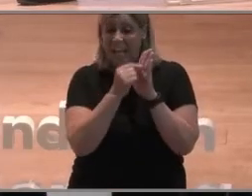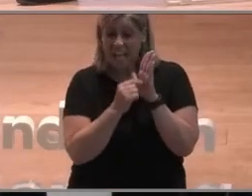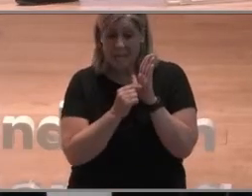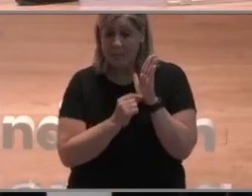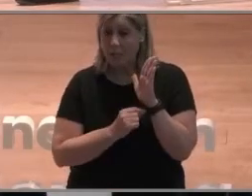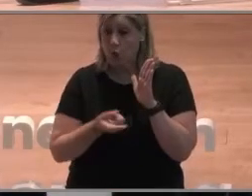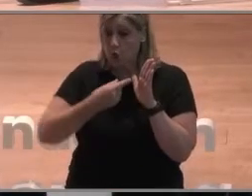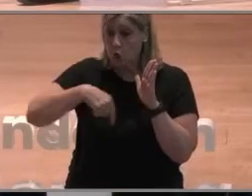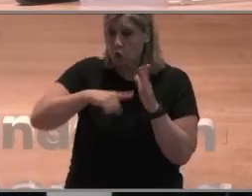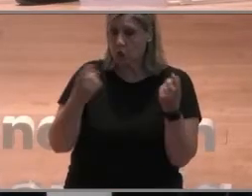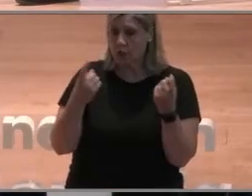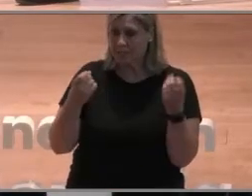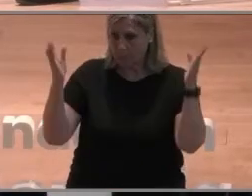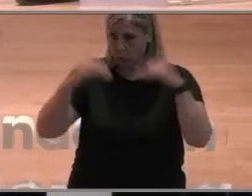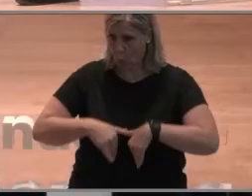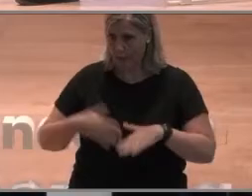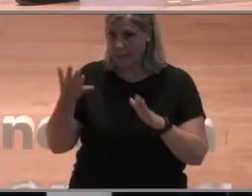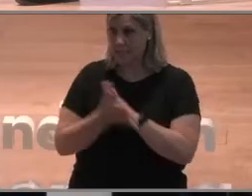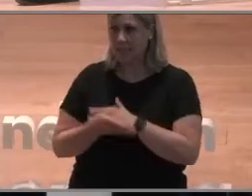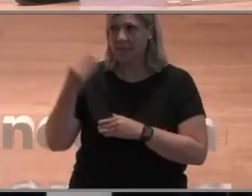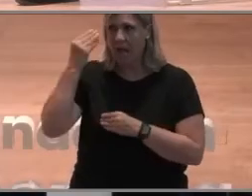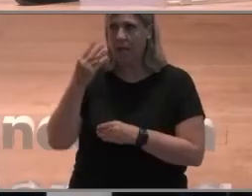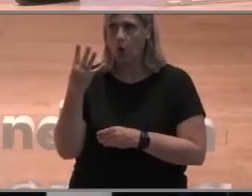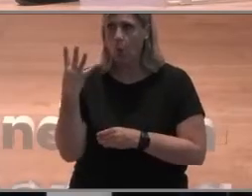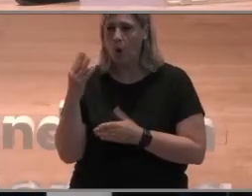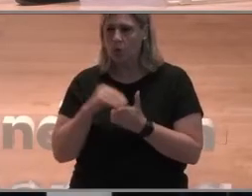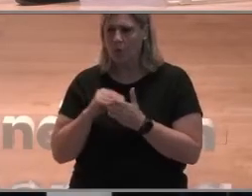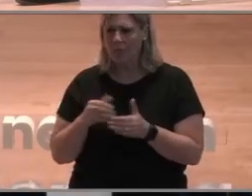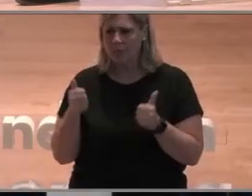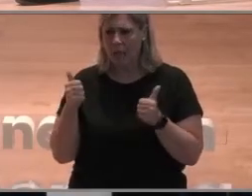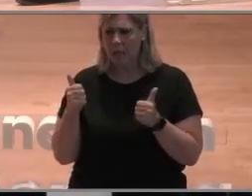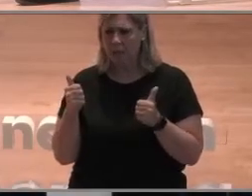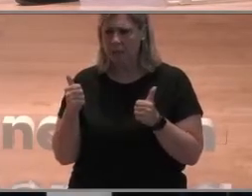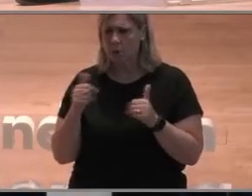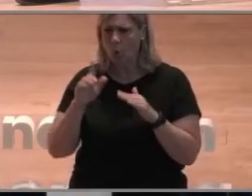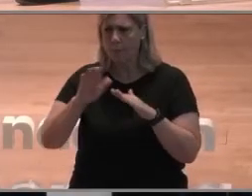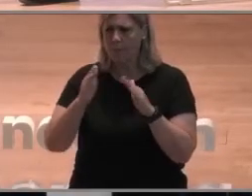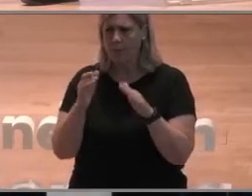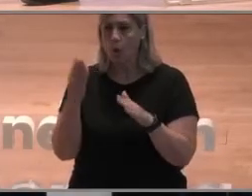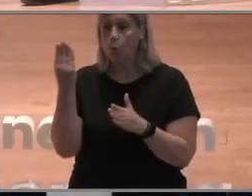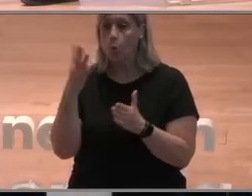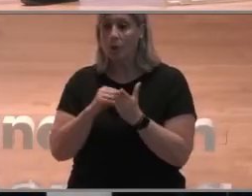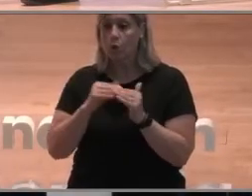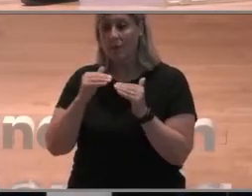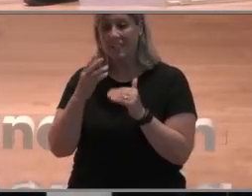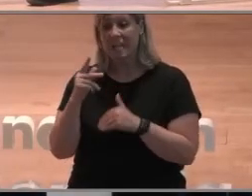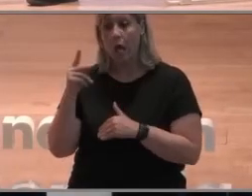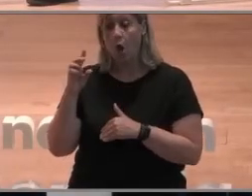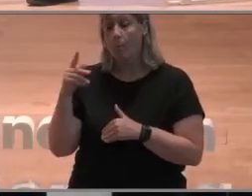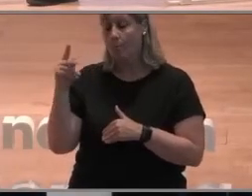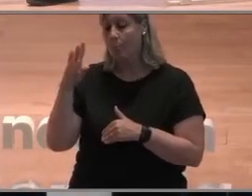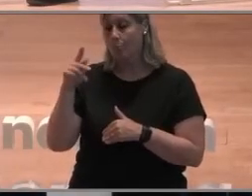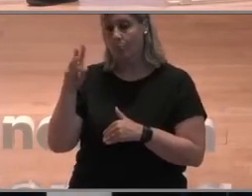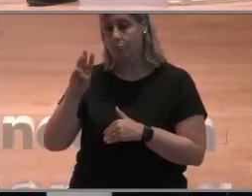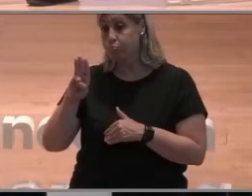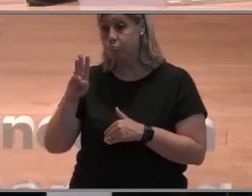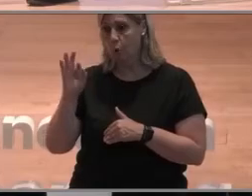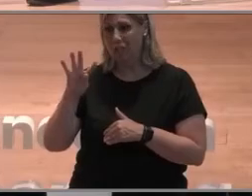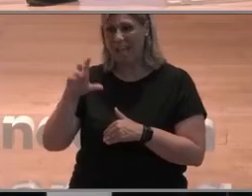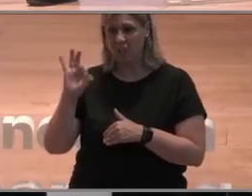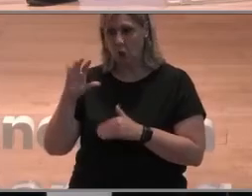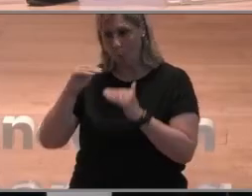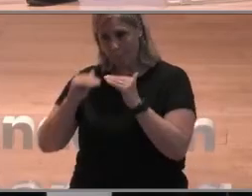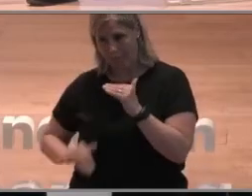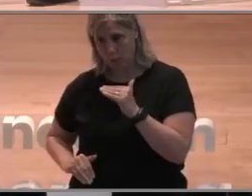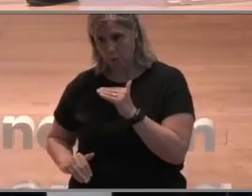decir, tiene 4 veces, creo recordar que tiene 4 veces menos potasio del que nosotros necesitamos, y además